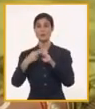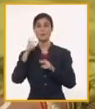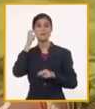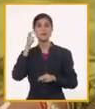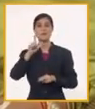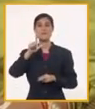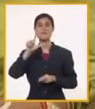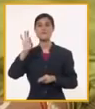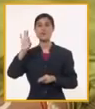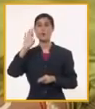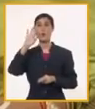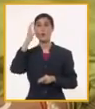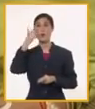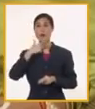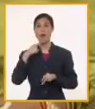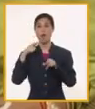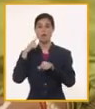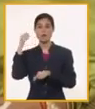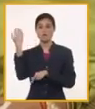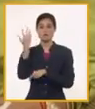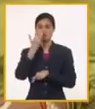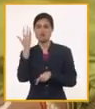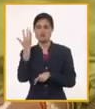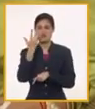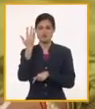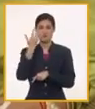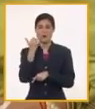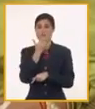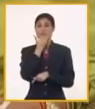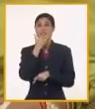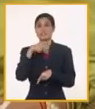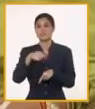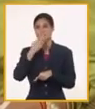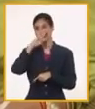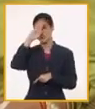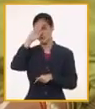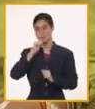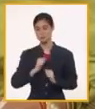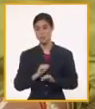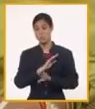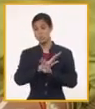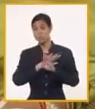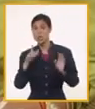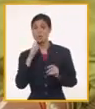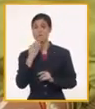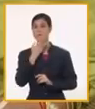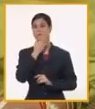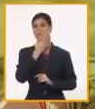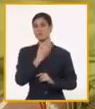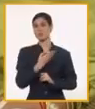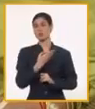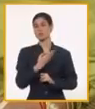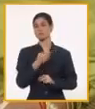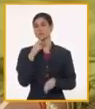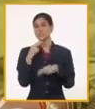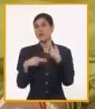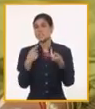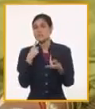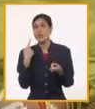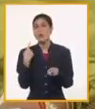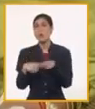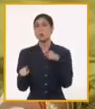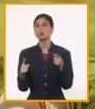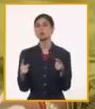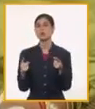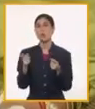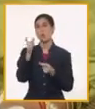momento de éxodo de médicos y el comandante jefe se compromete con Argelia a mandar